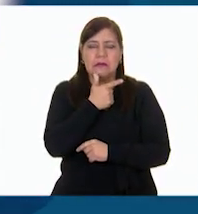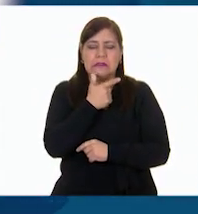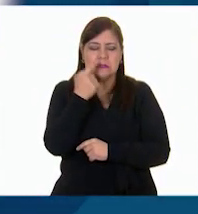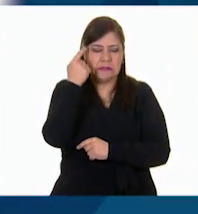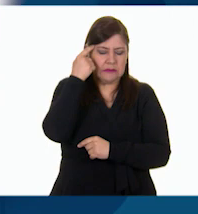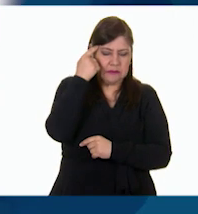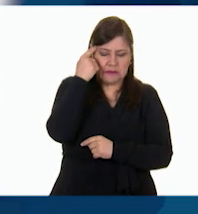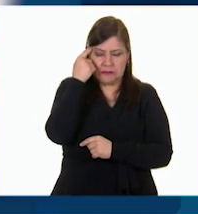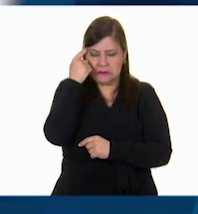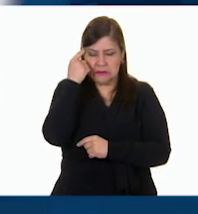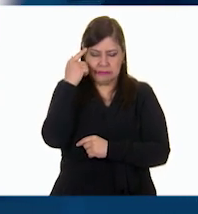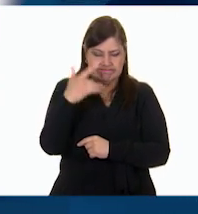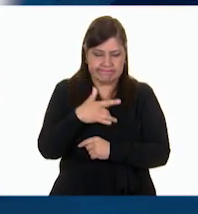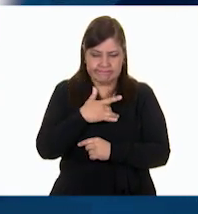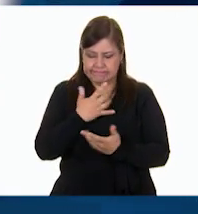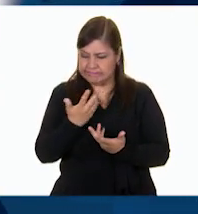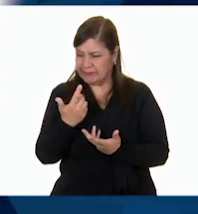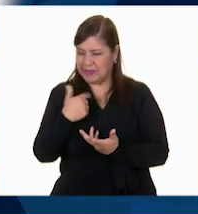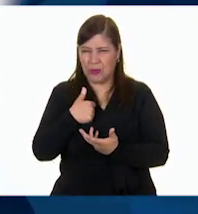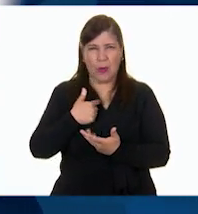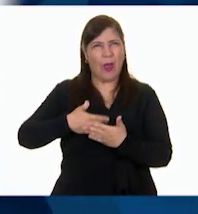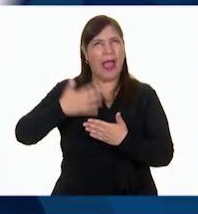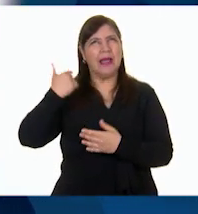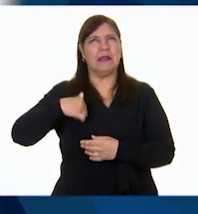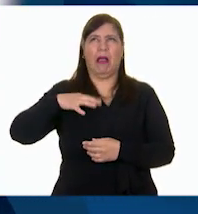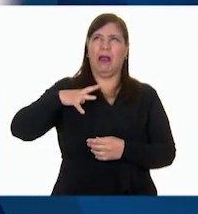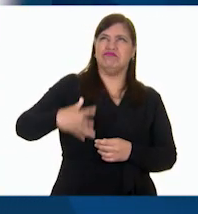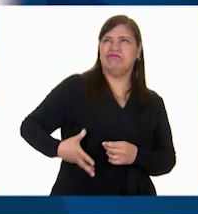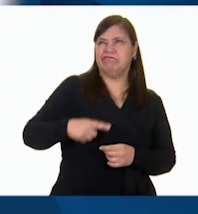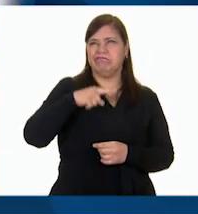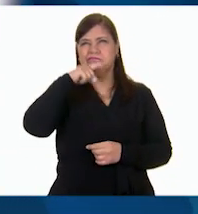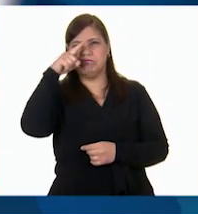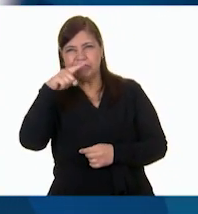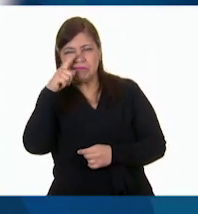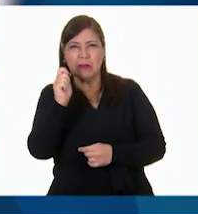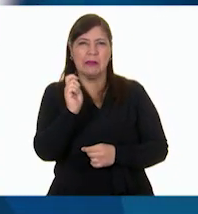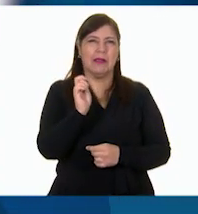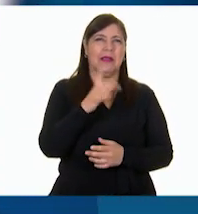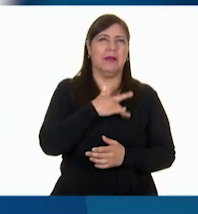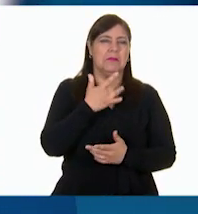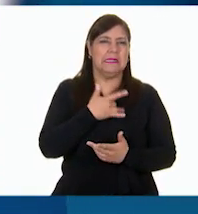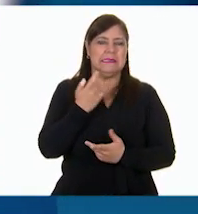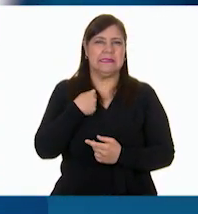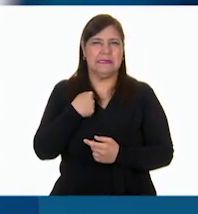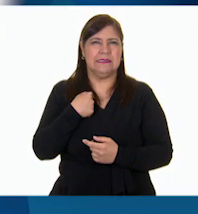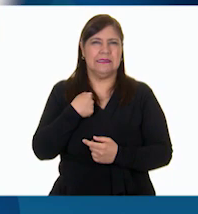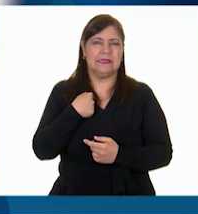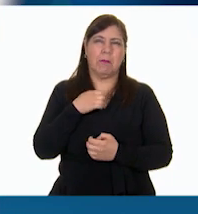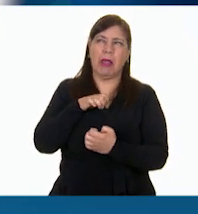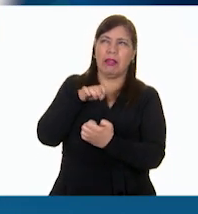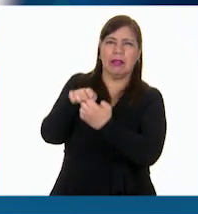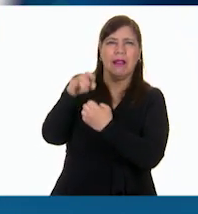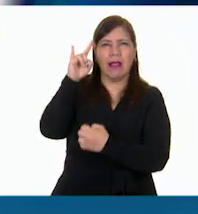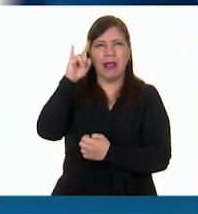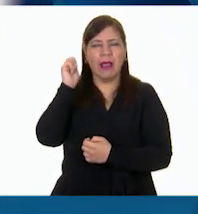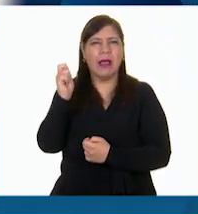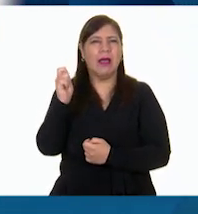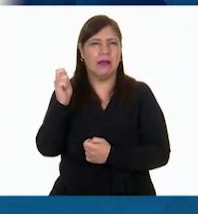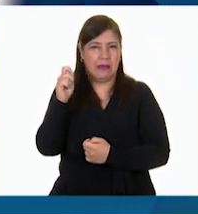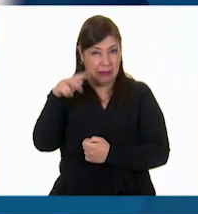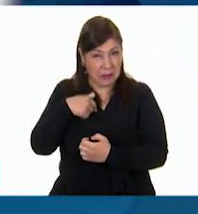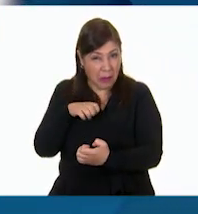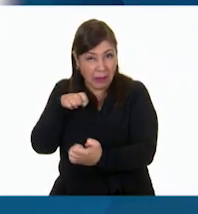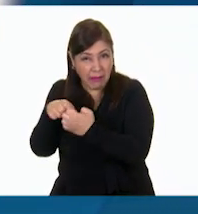dijo, representaba su vida de soberbia, de perdición y de terrores. Quién sabe desde cuándo engañaba a Mefistófeles. ¿Lo